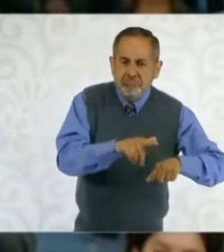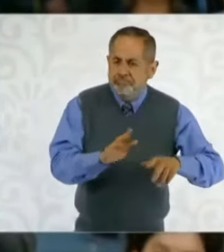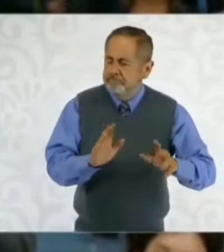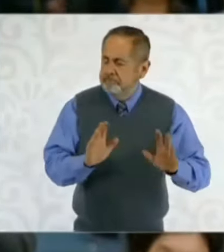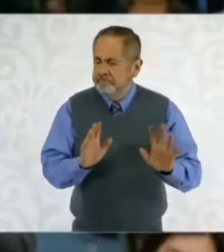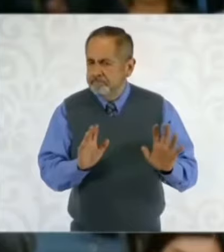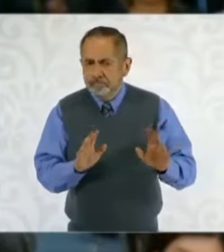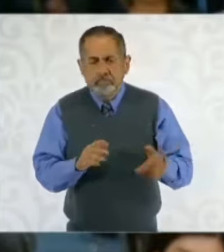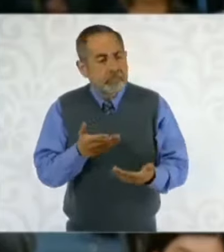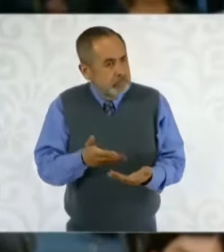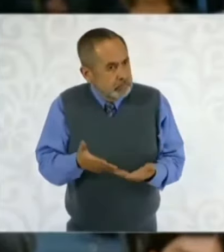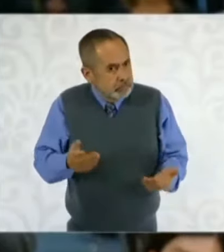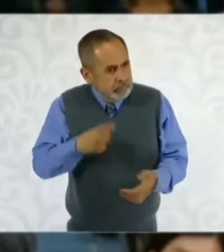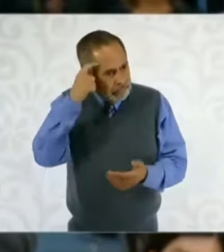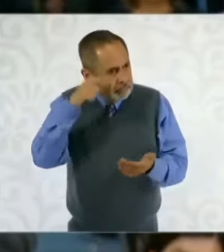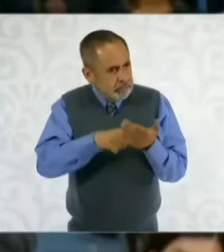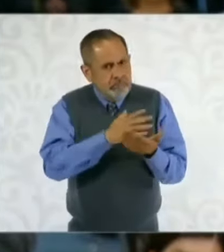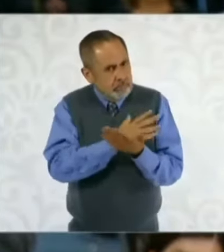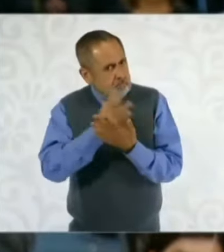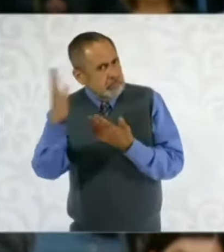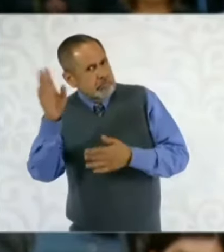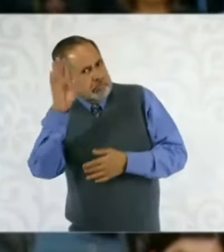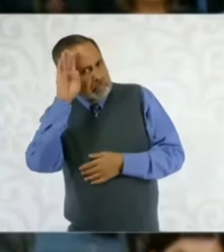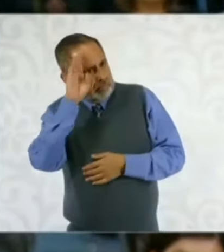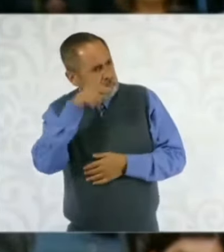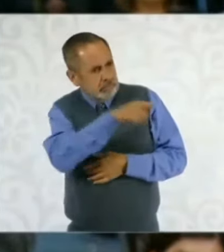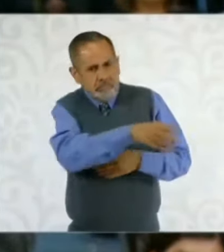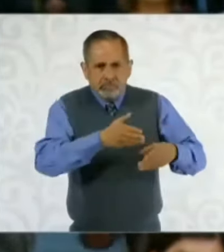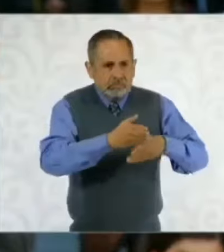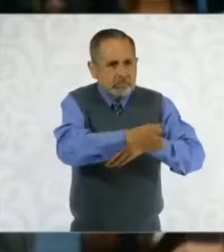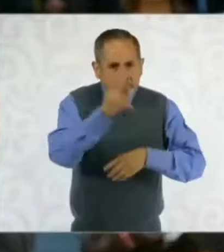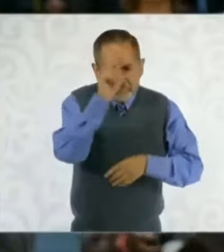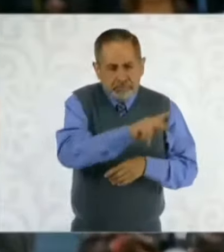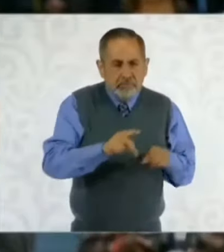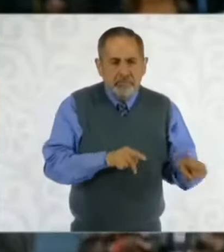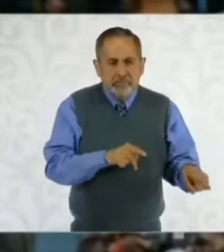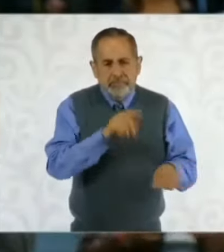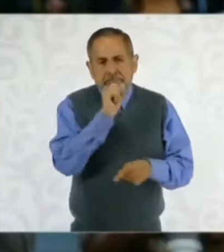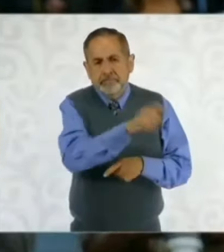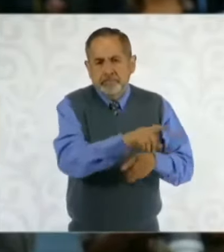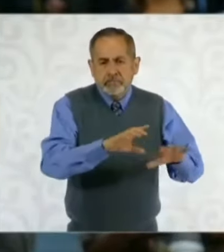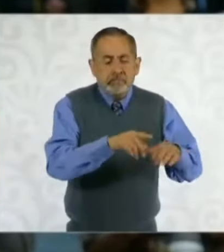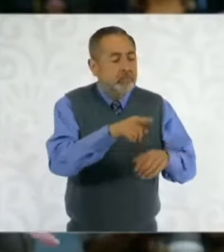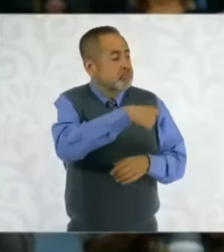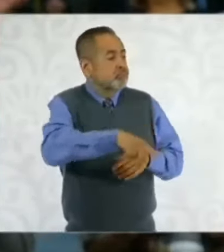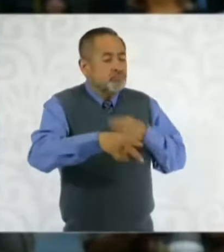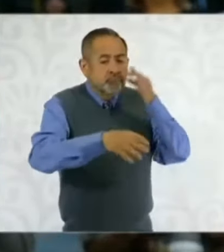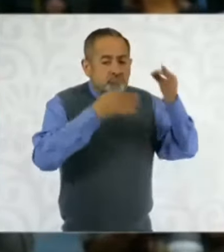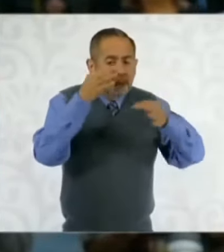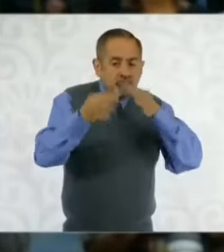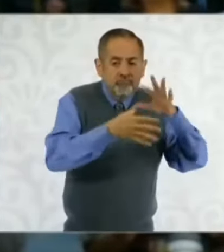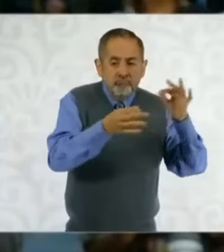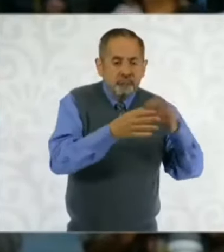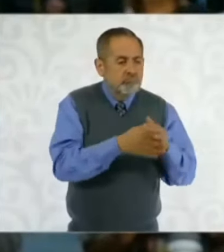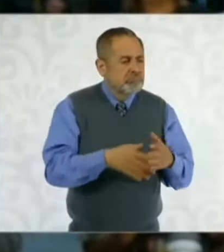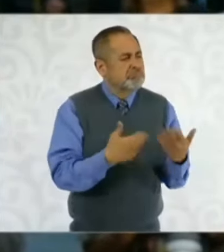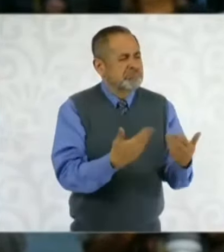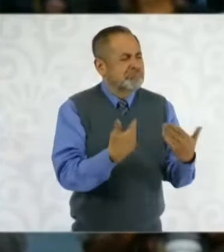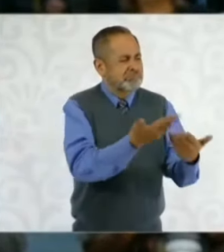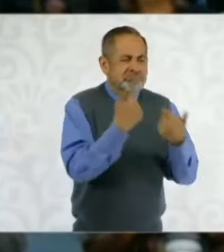creo que esta oposición ya ha rebasado un límite, y también los medios de comunicación que permiten